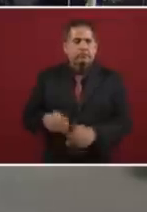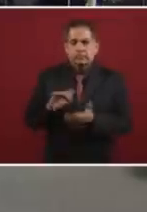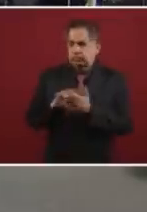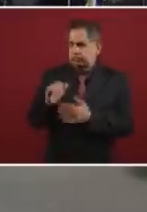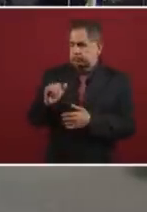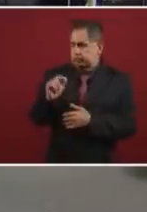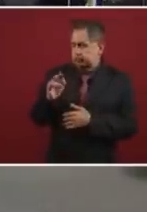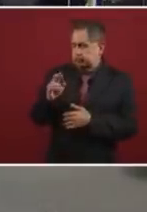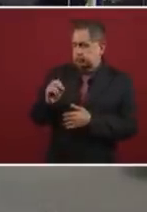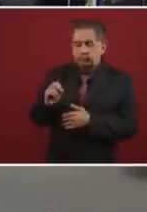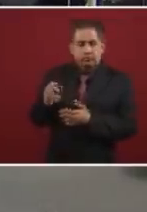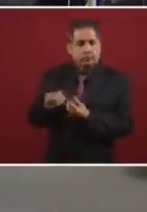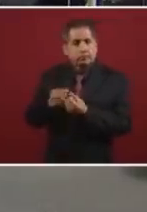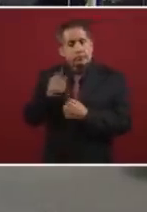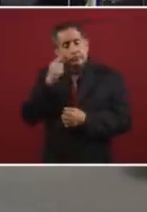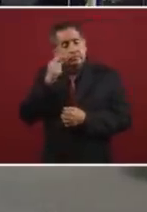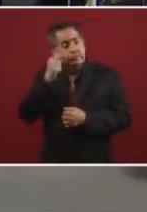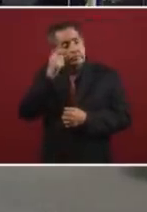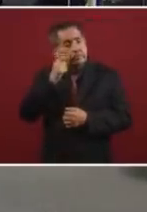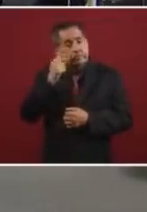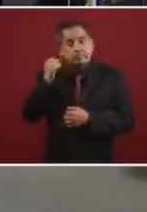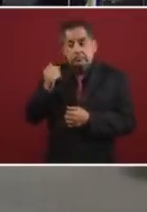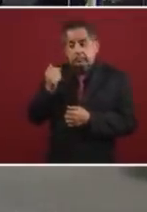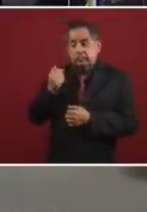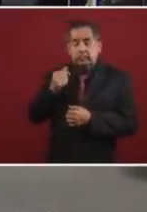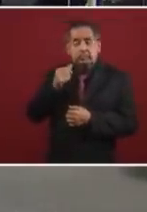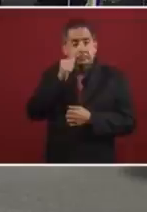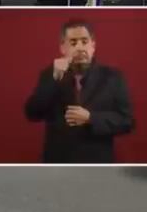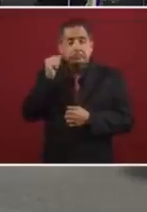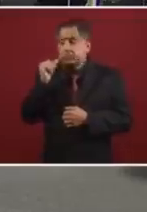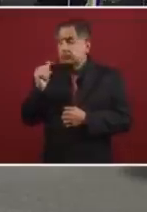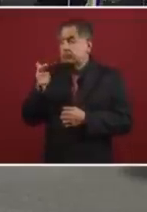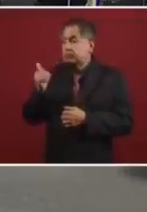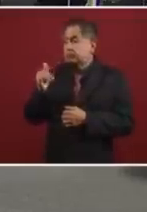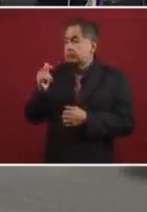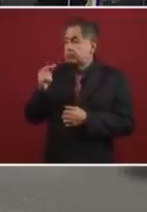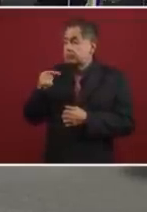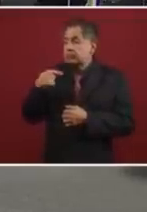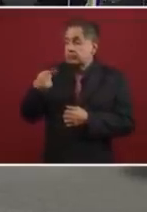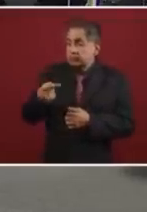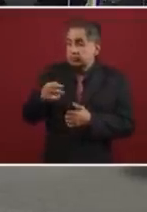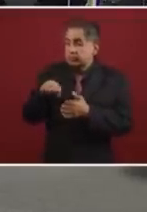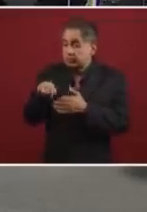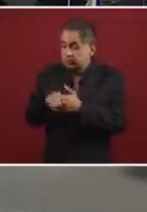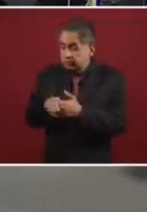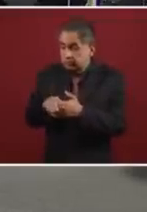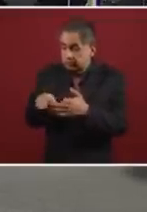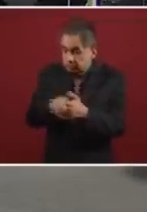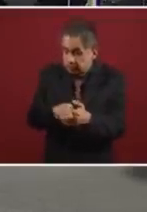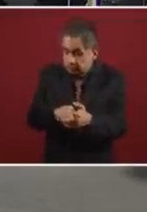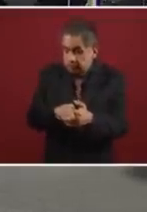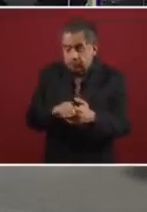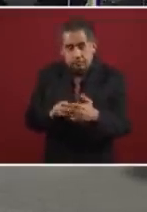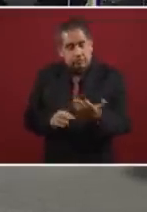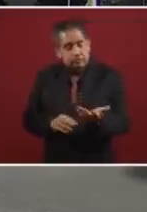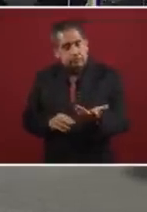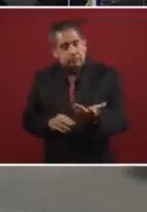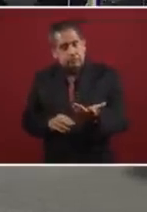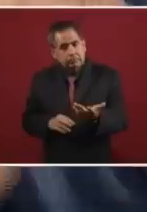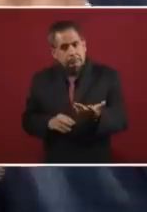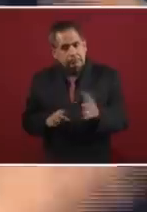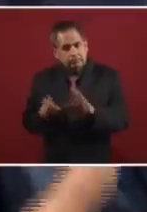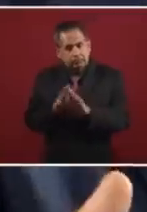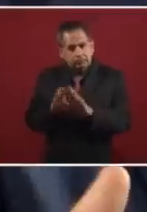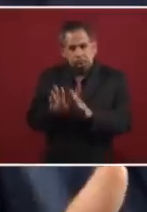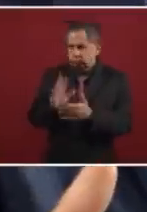noticias este siguiente de iguala llega un día después de lo de aguililla que no es un el tatequieto